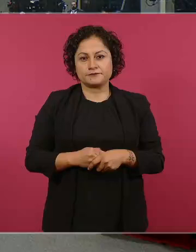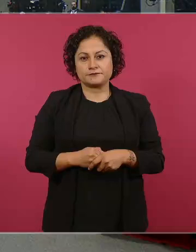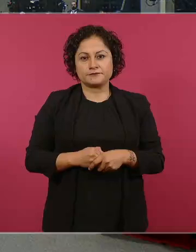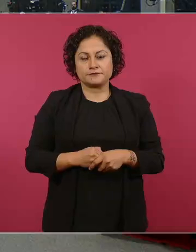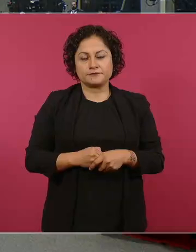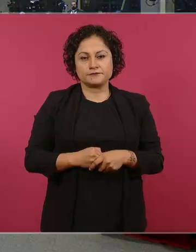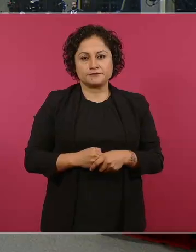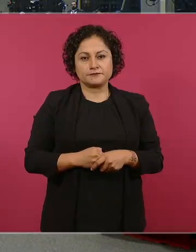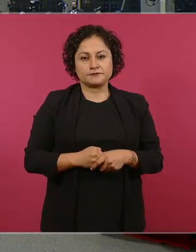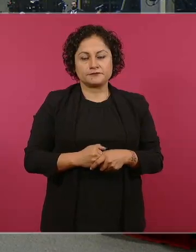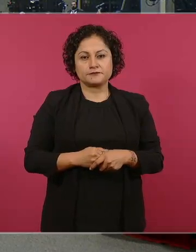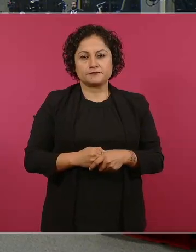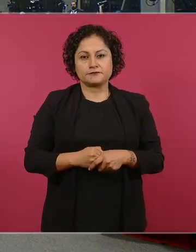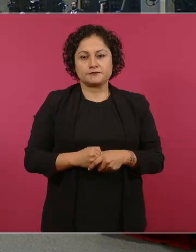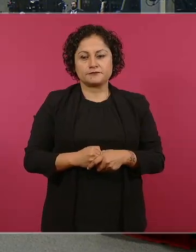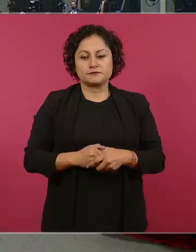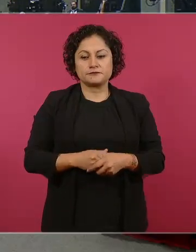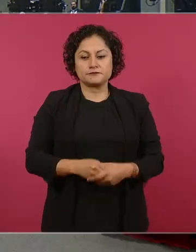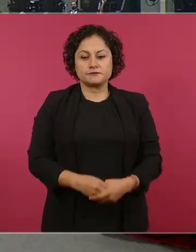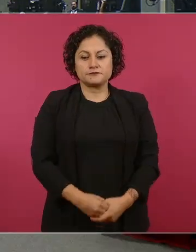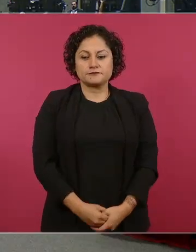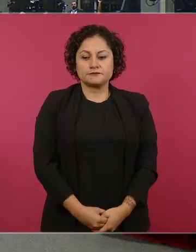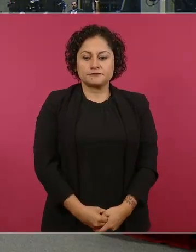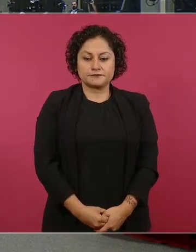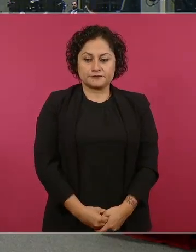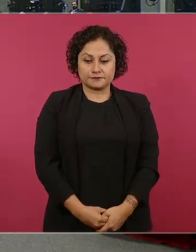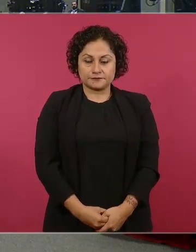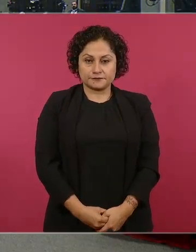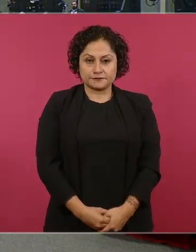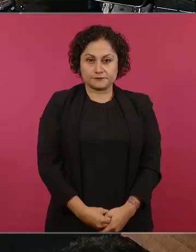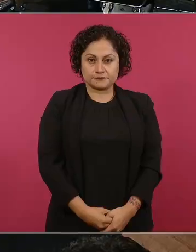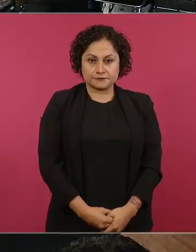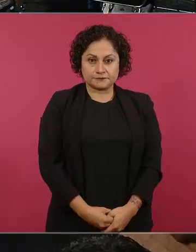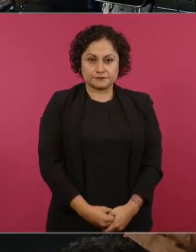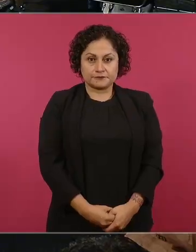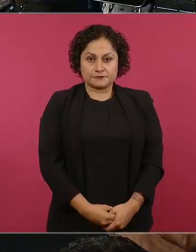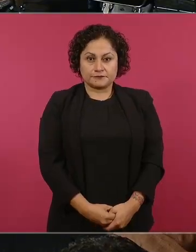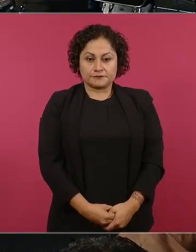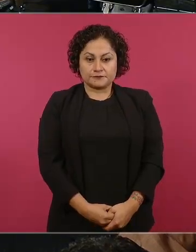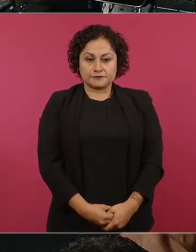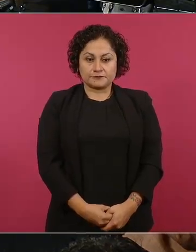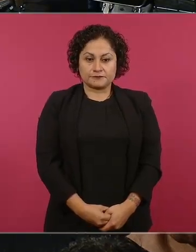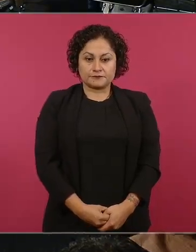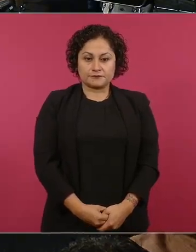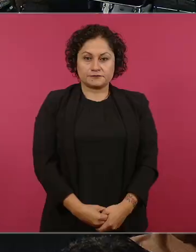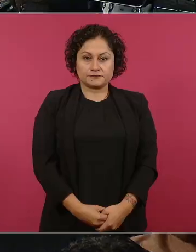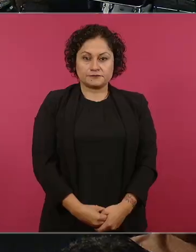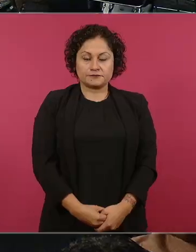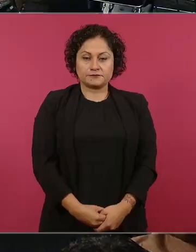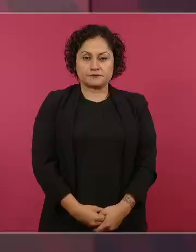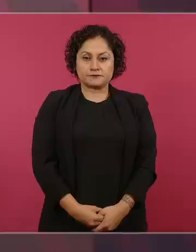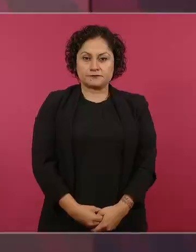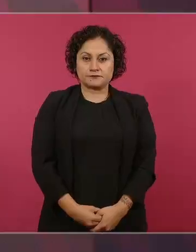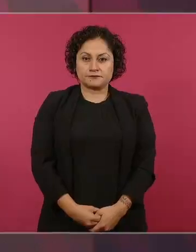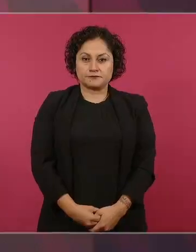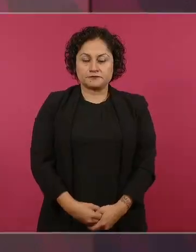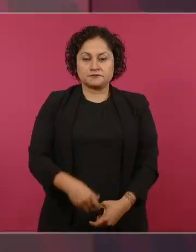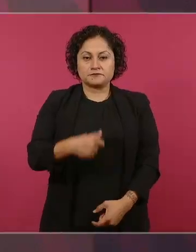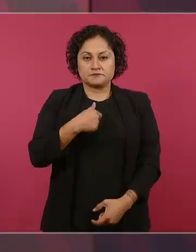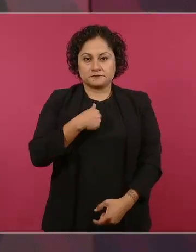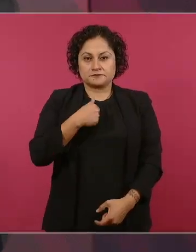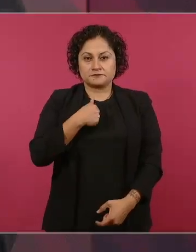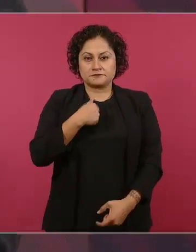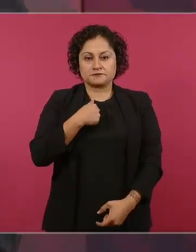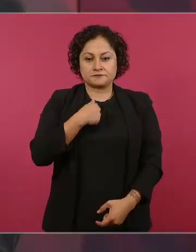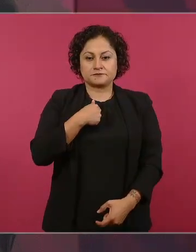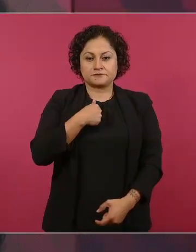Tiene más sentido del humor cuando lo veo, como